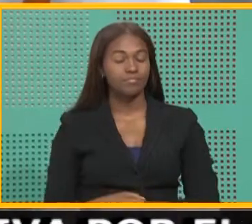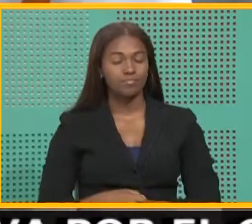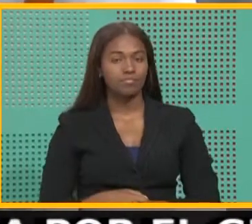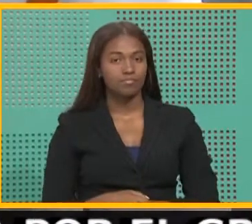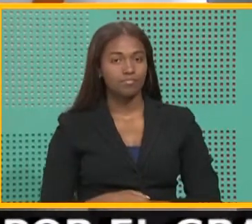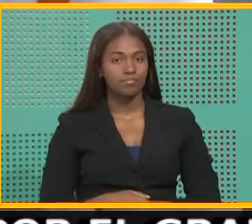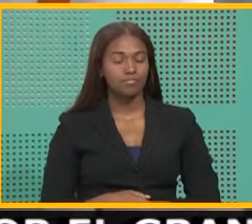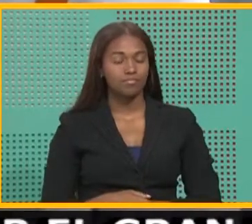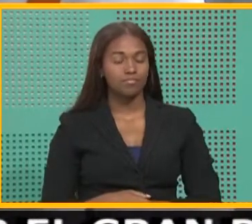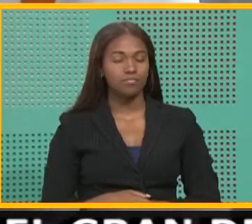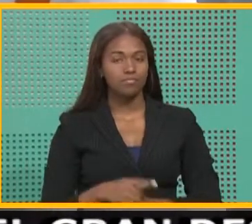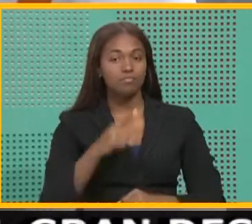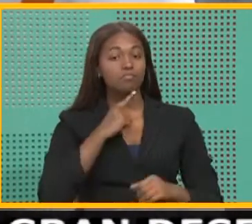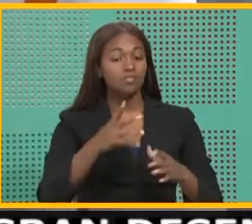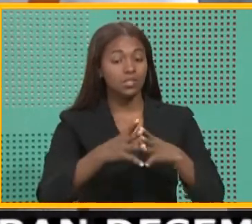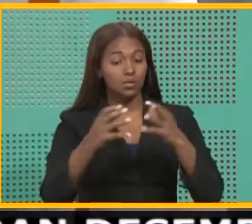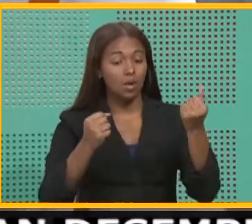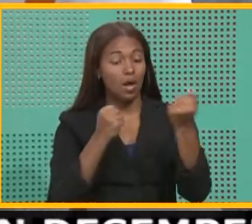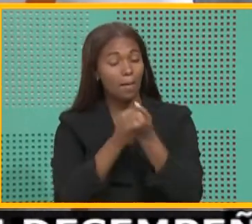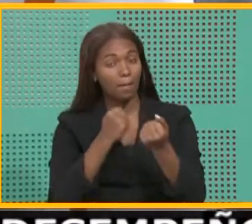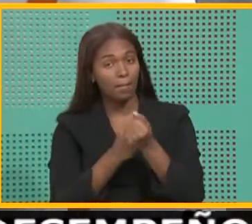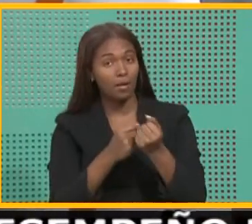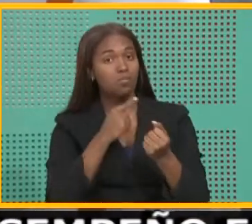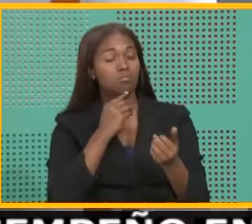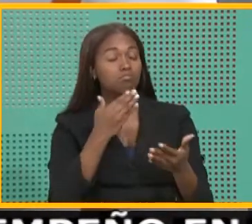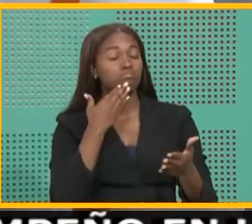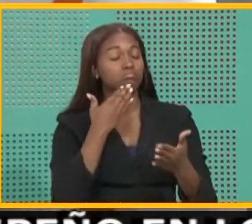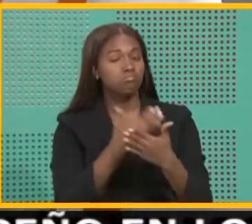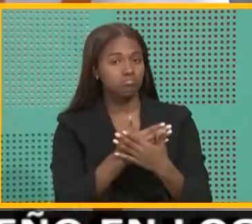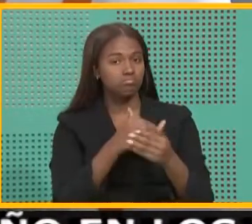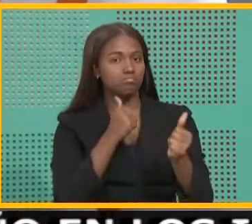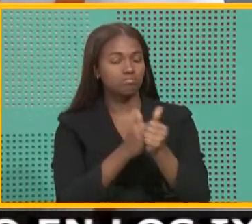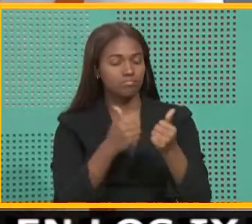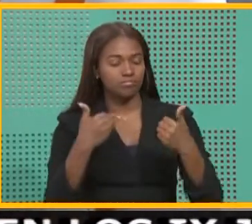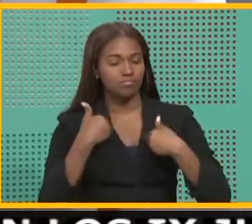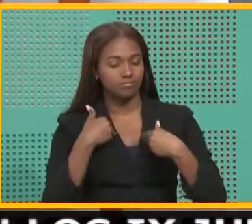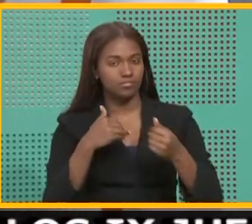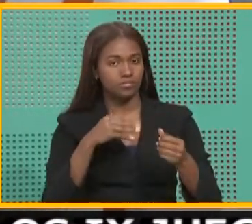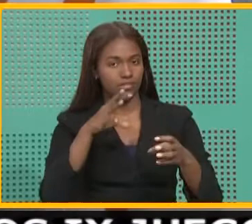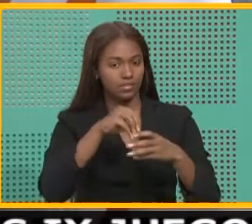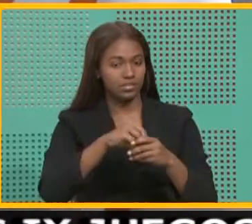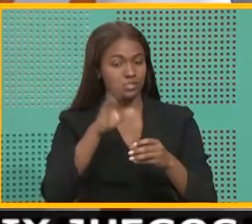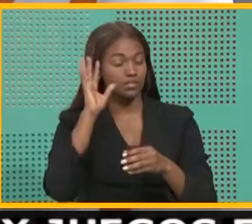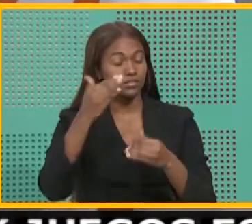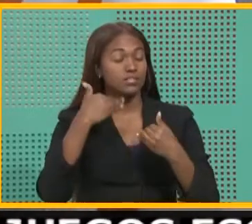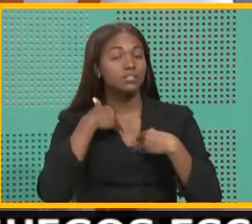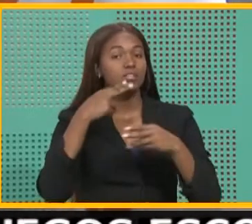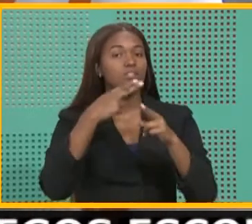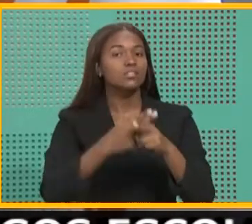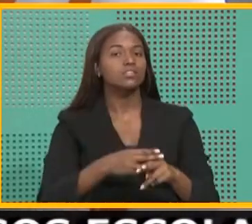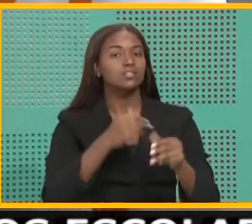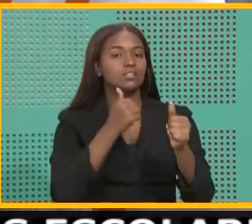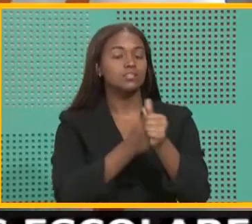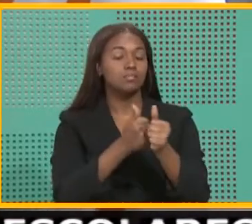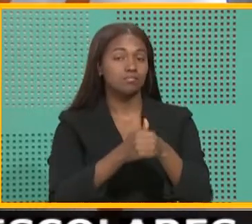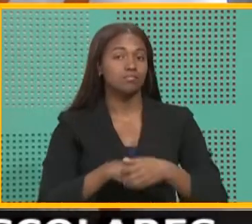Extraordinario aporte, muy significativo precisamente, como bien te dice, está llamado a salvar